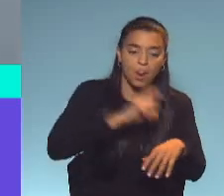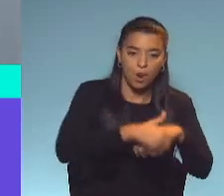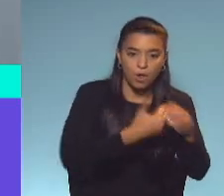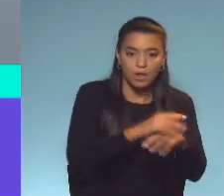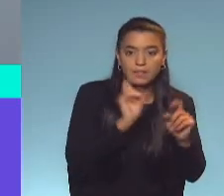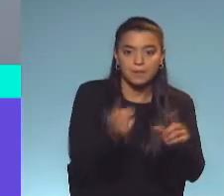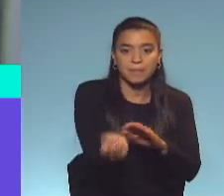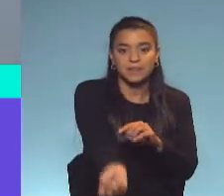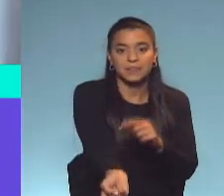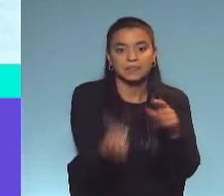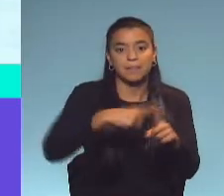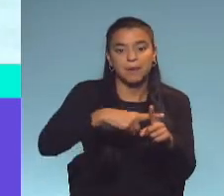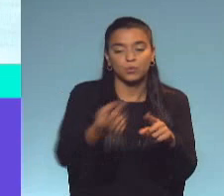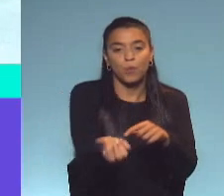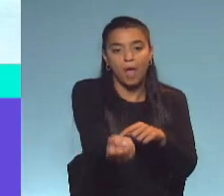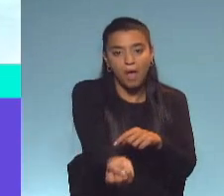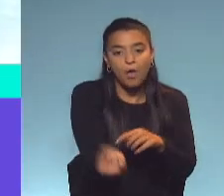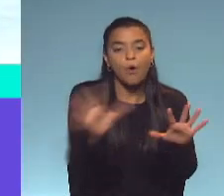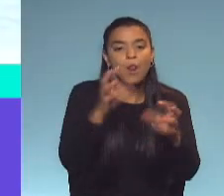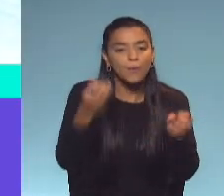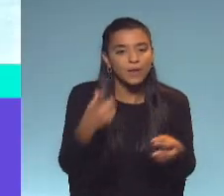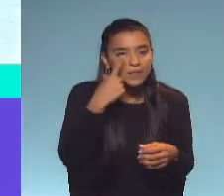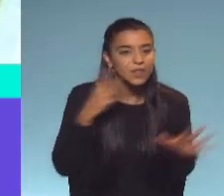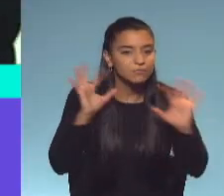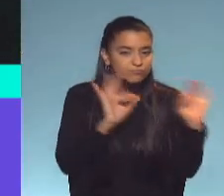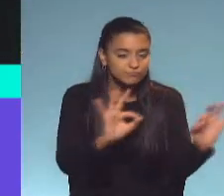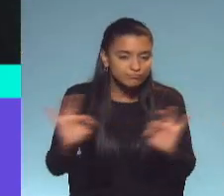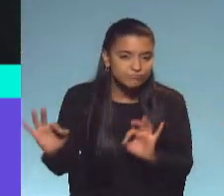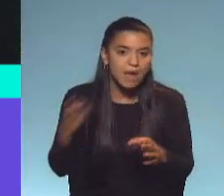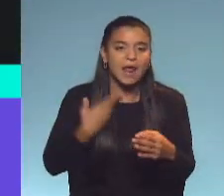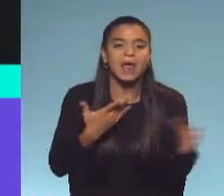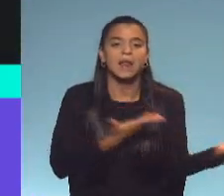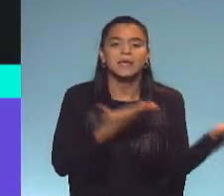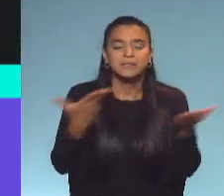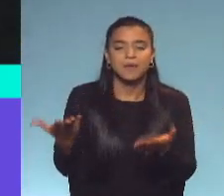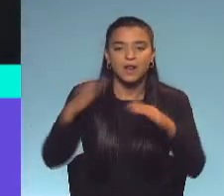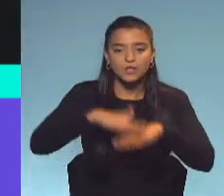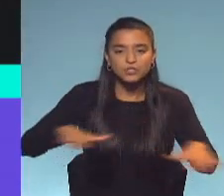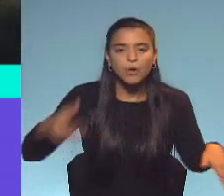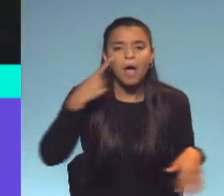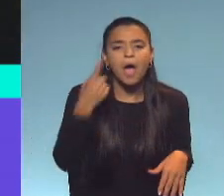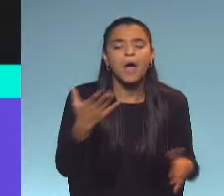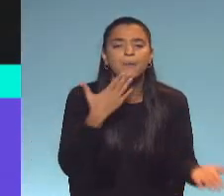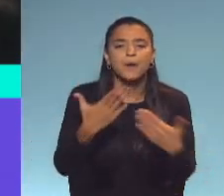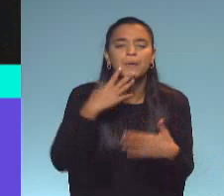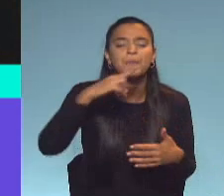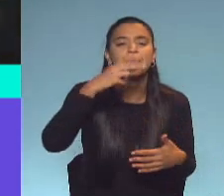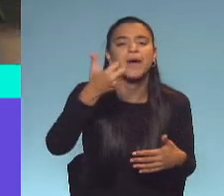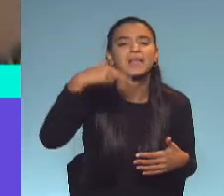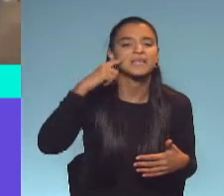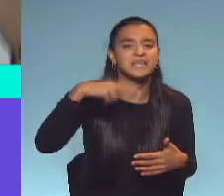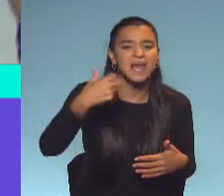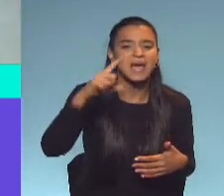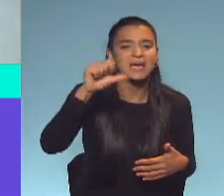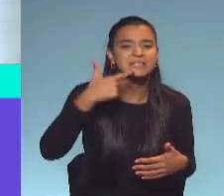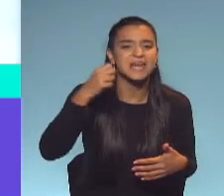también que nos tomen la temperatura. Buen día, aquí ya están todos listos para recibir a los chicos. Y vamos a hablar con Vanina Casali, ella es la